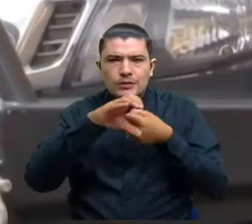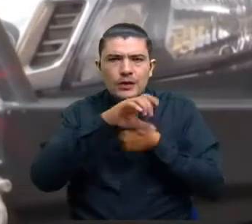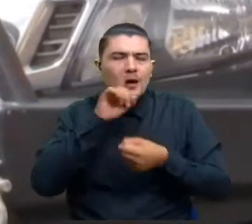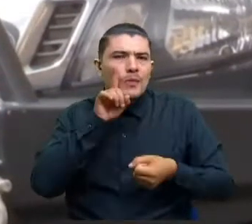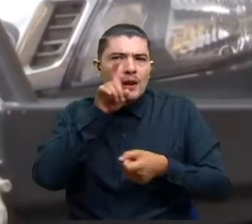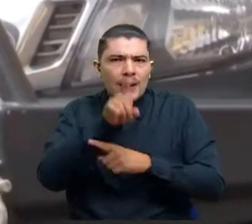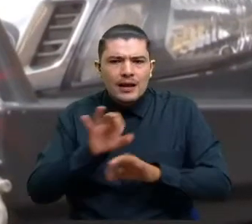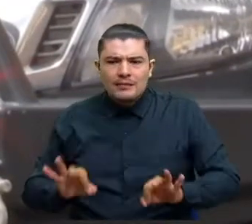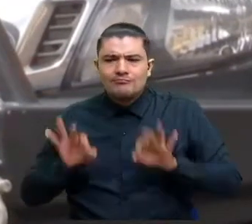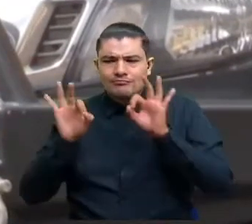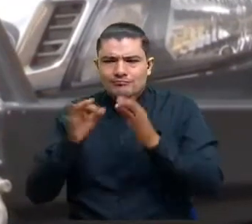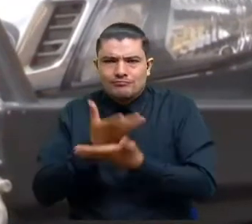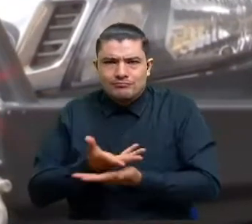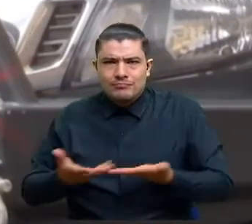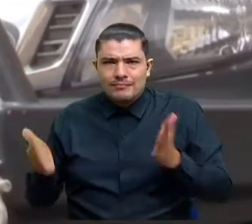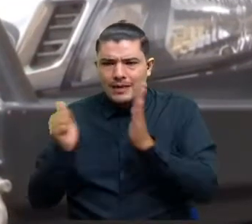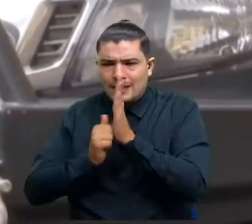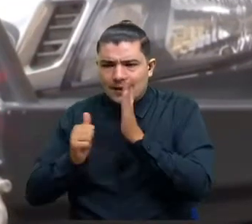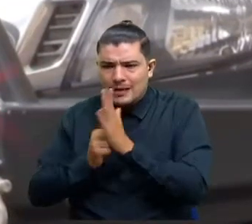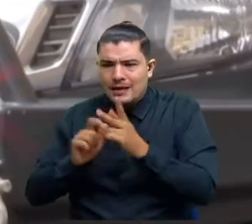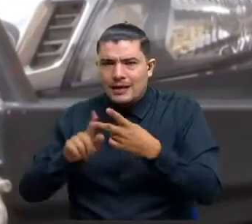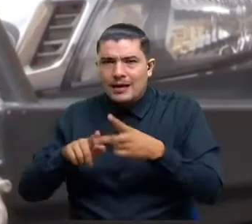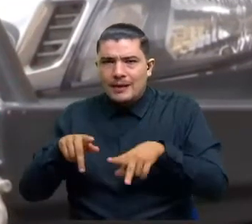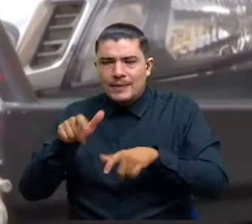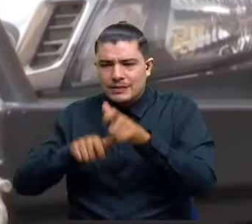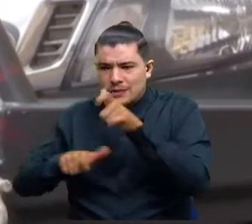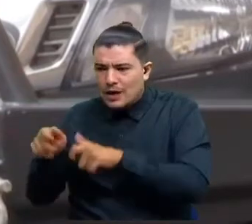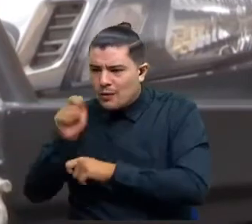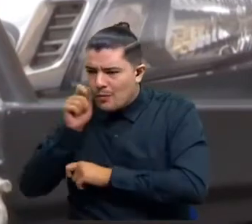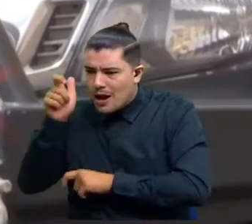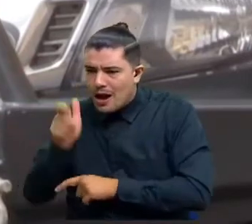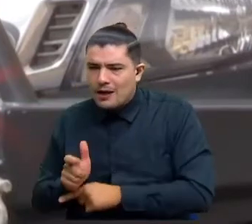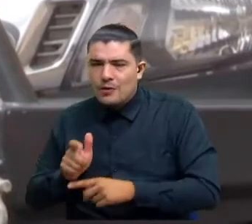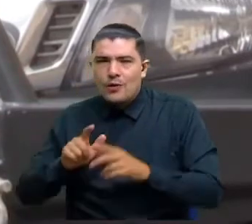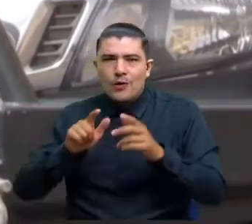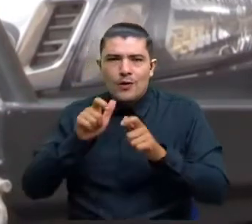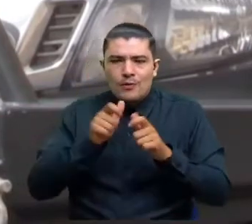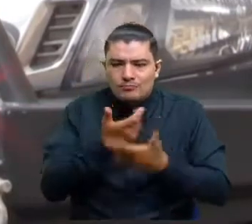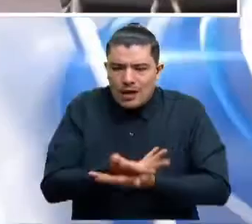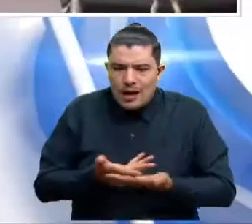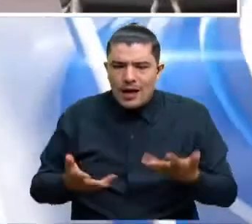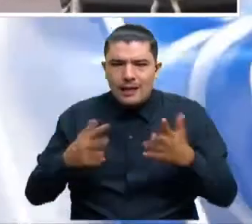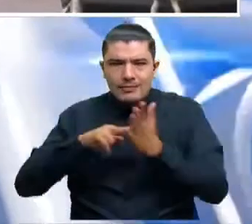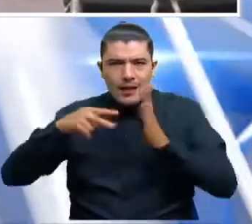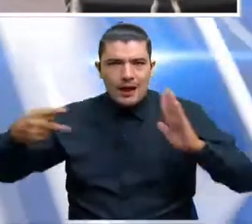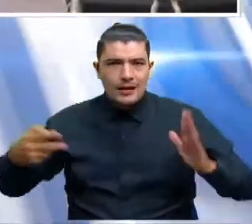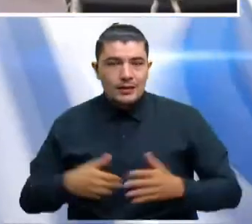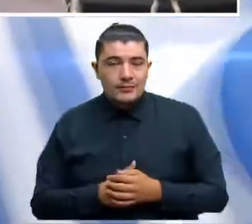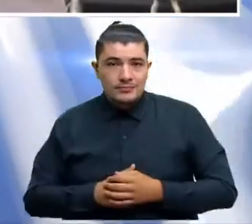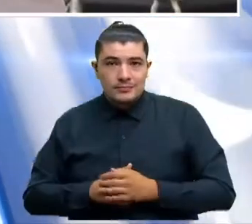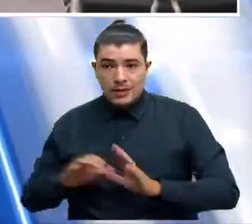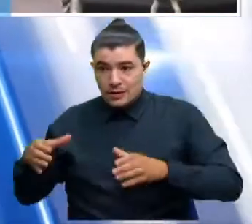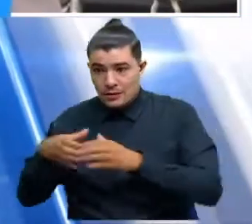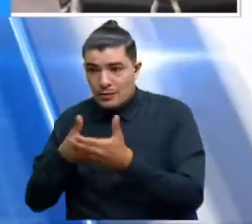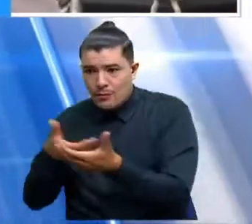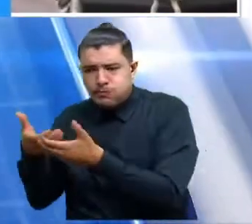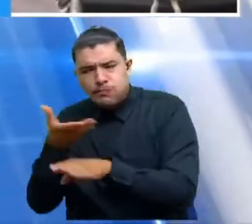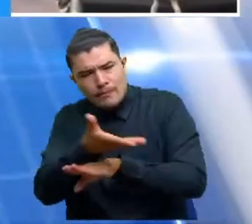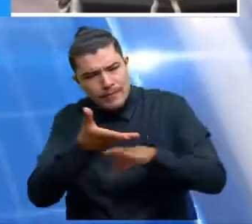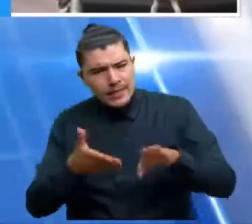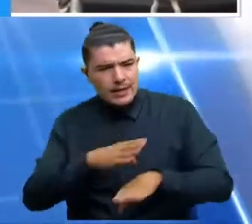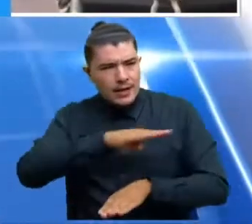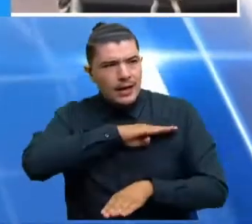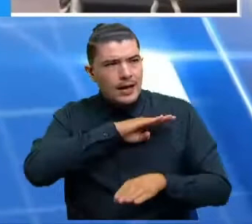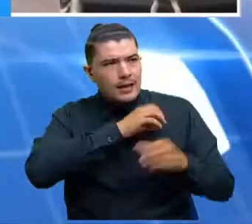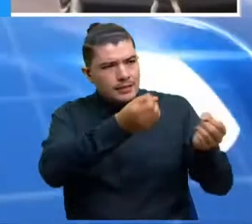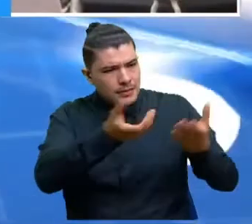dotación en maquinaria, en personal humano, en personal técnico también, le hicieron varias solicitudes a la primera autoridad de Bucaramanga para mejorar algunas